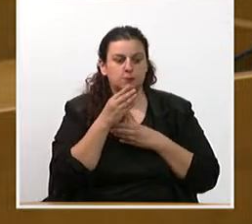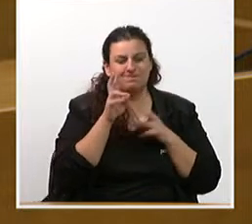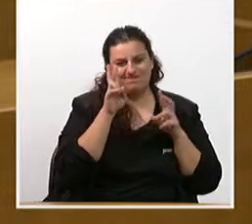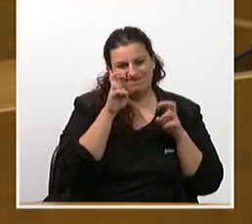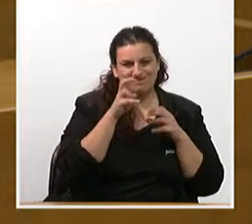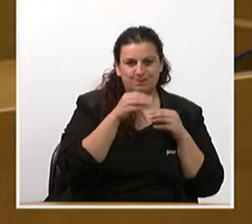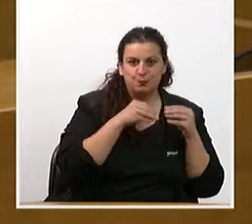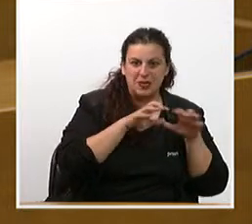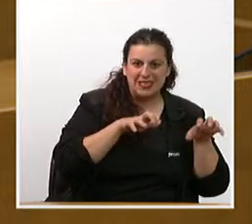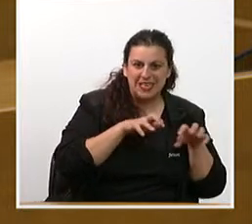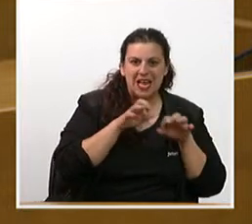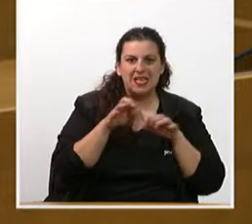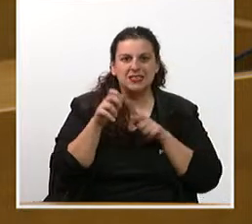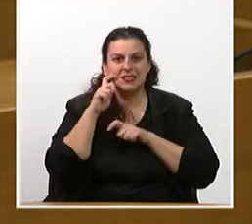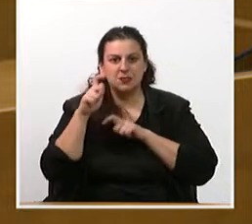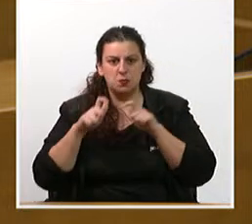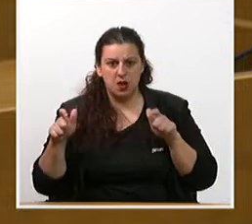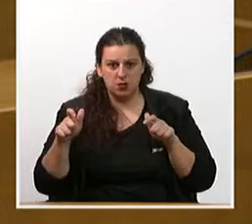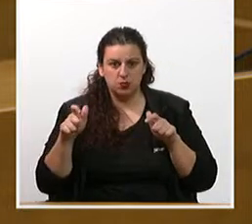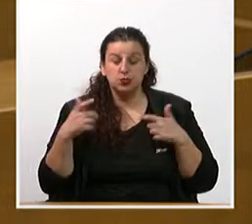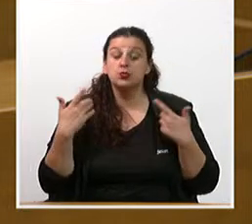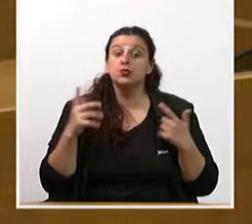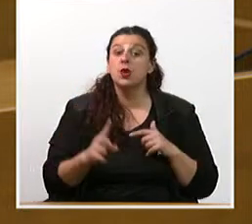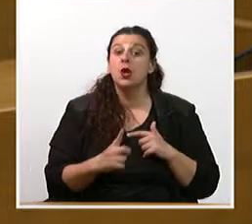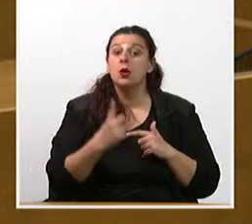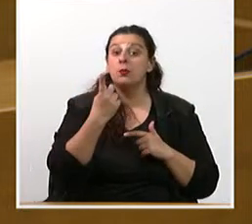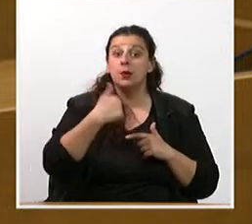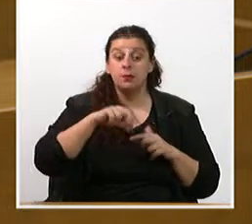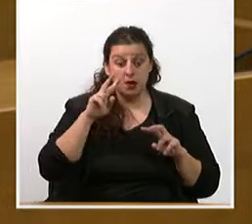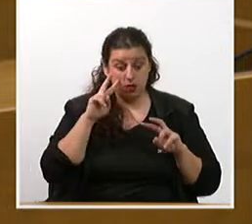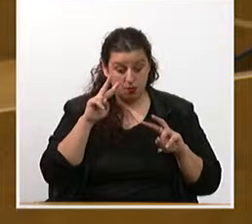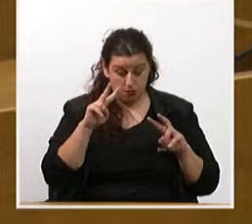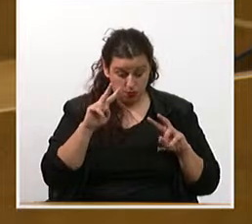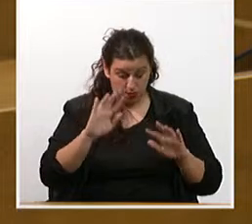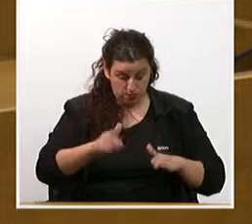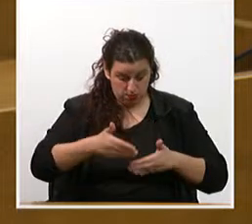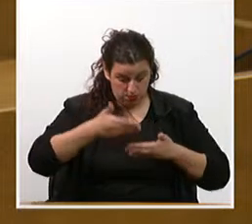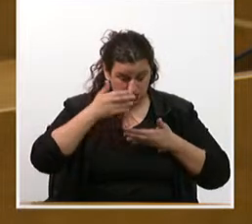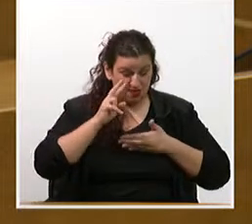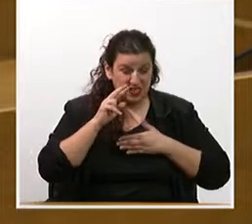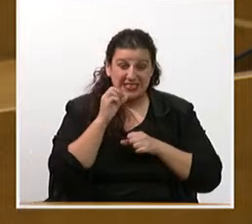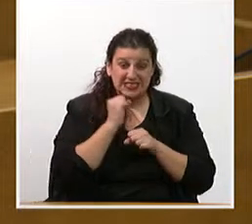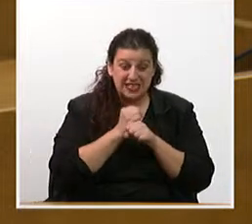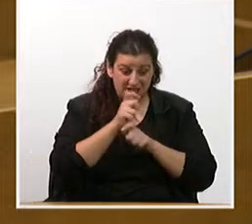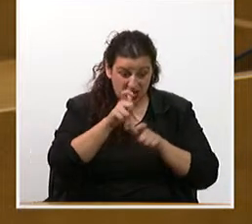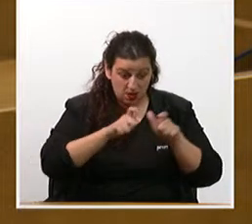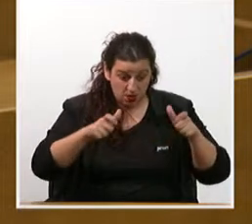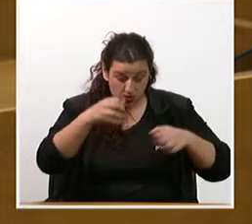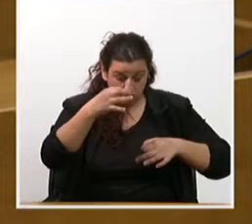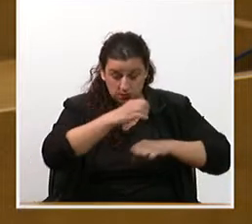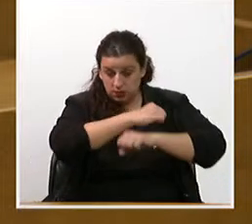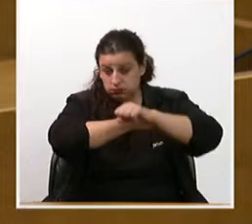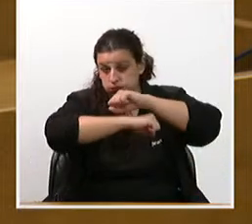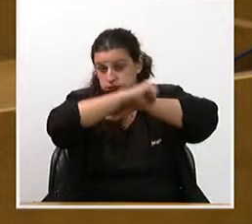humanos en primer lugar nos encontramos con el problema de la sobrecarga de trabajo en los juzgados la saturación de expedientes en algunos